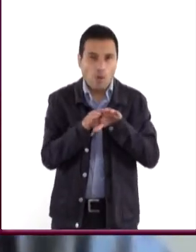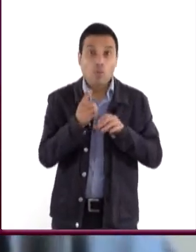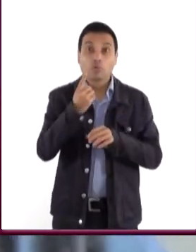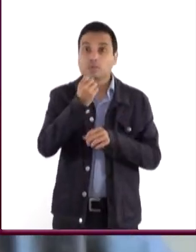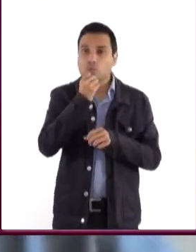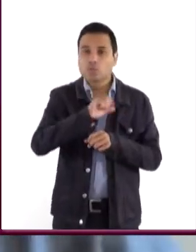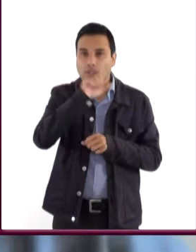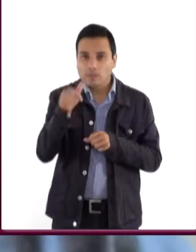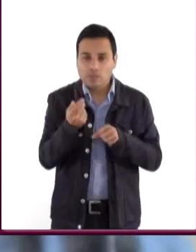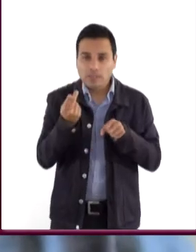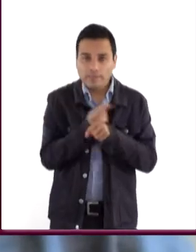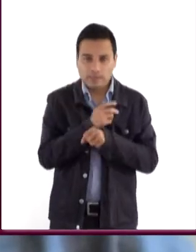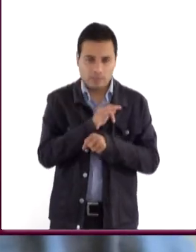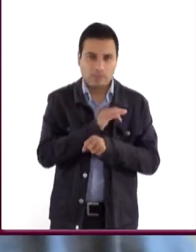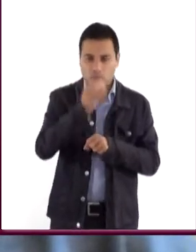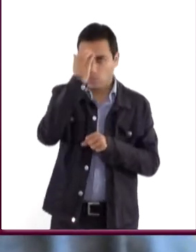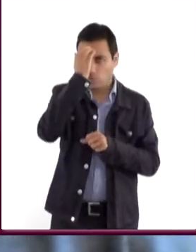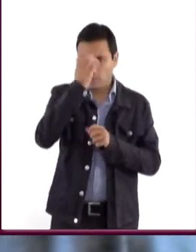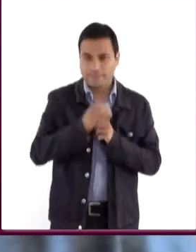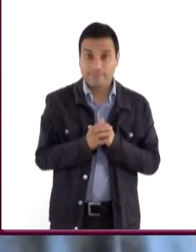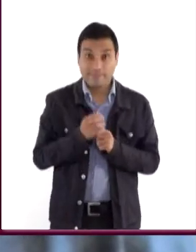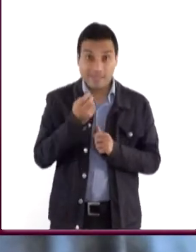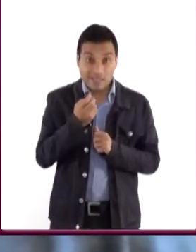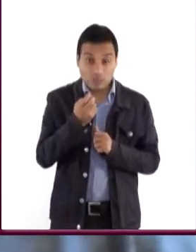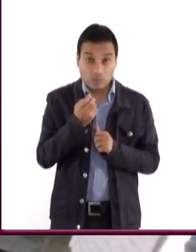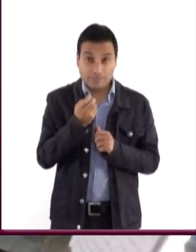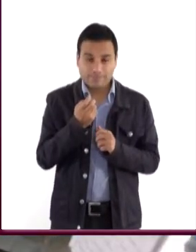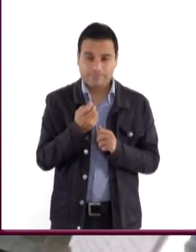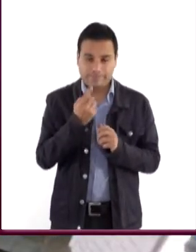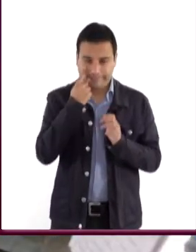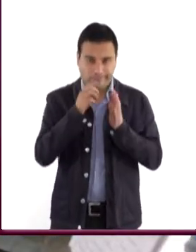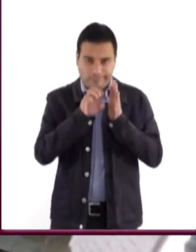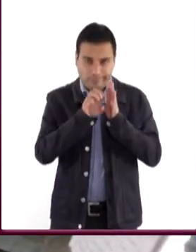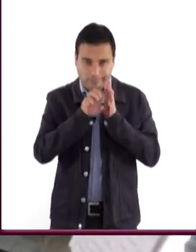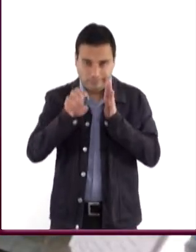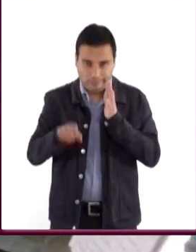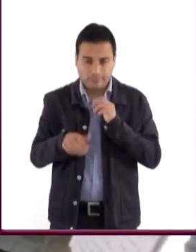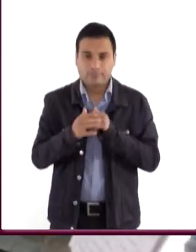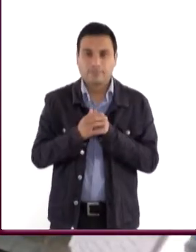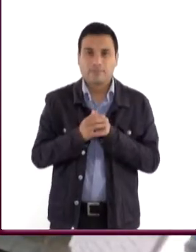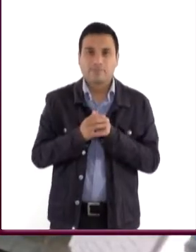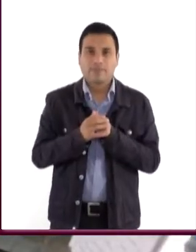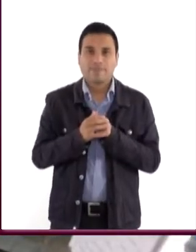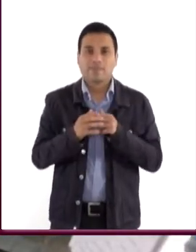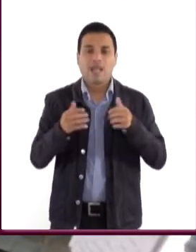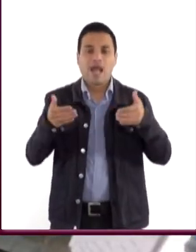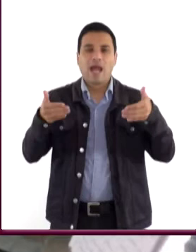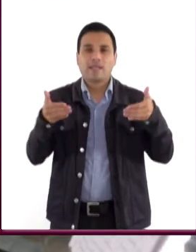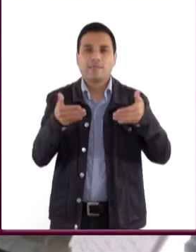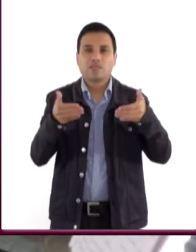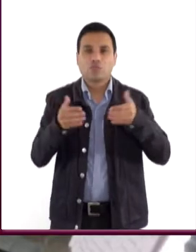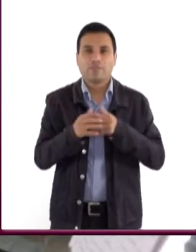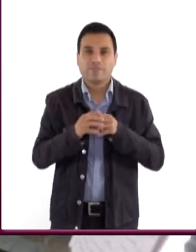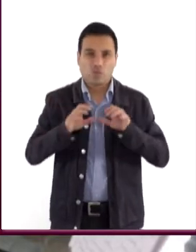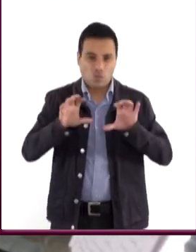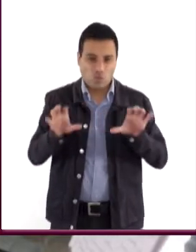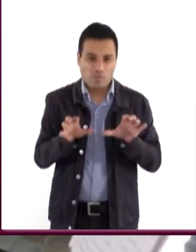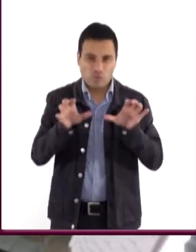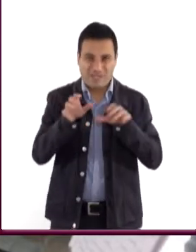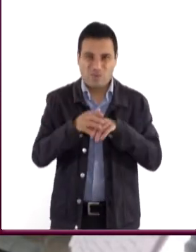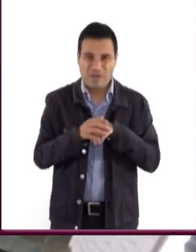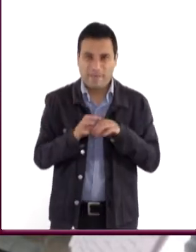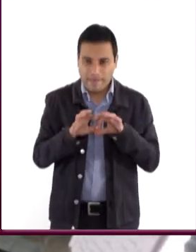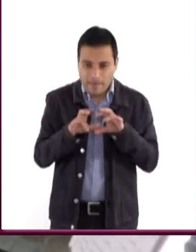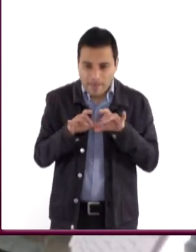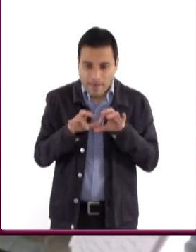pasar, y con esto, por ejemplo, la animación por computadora que uno ve con física realista